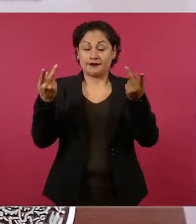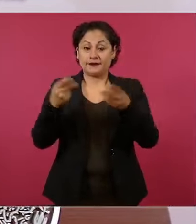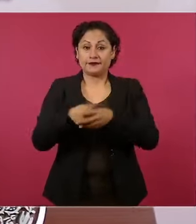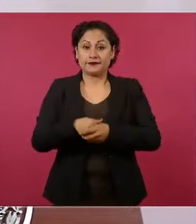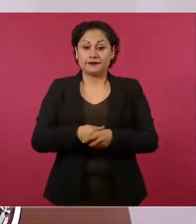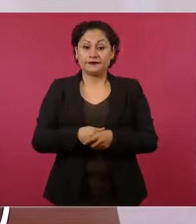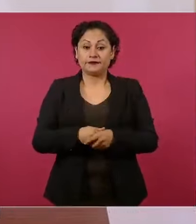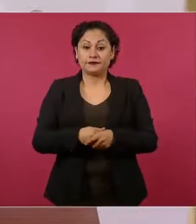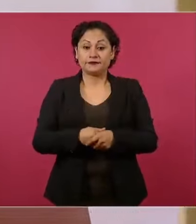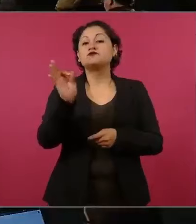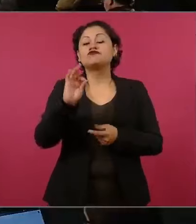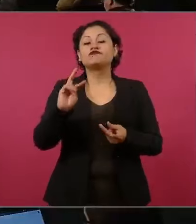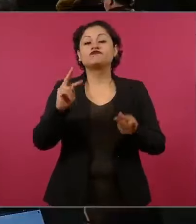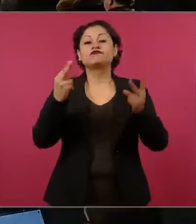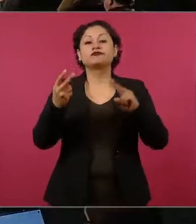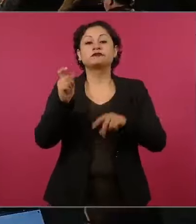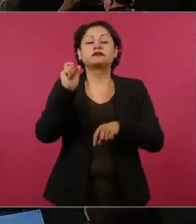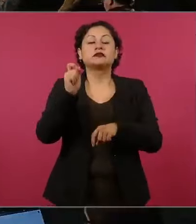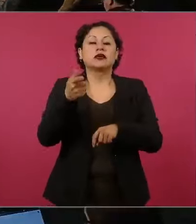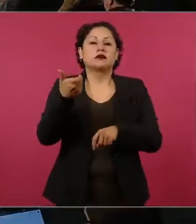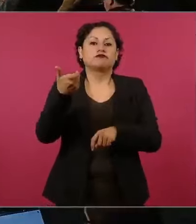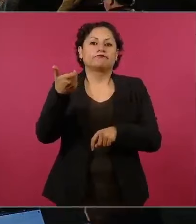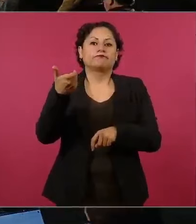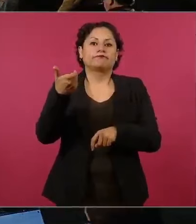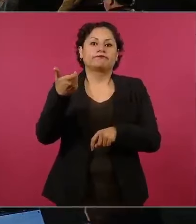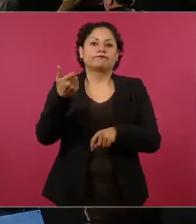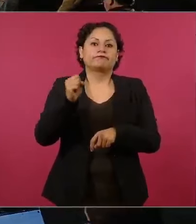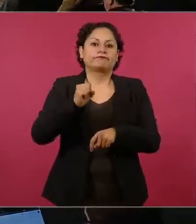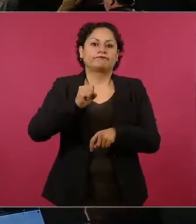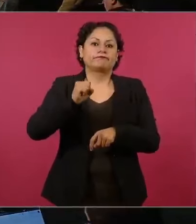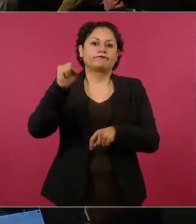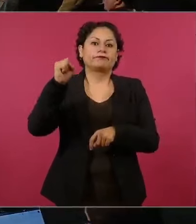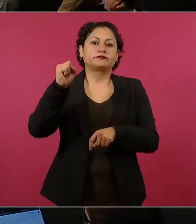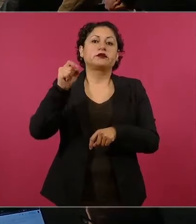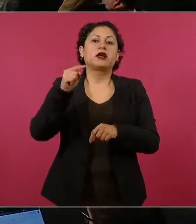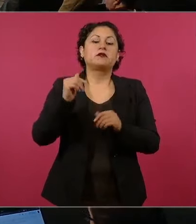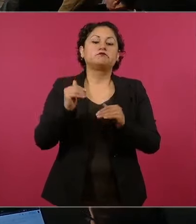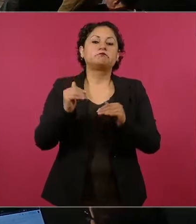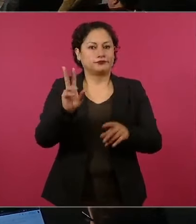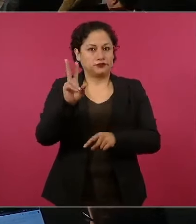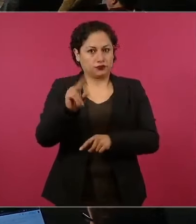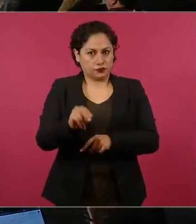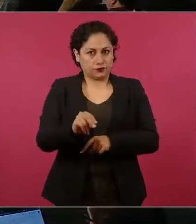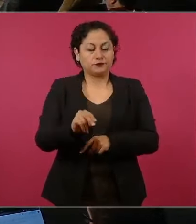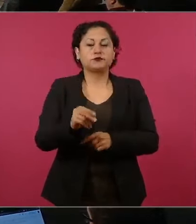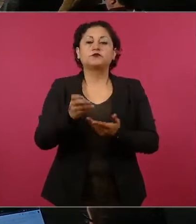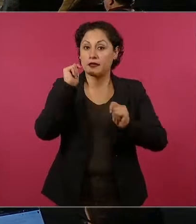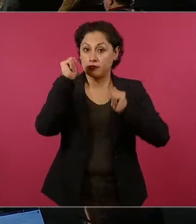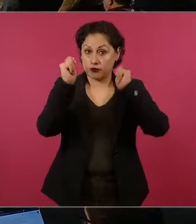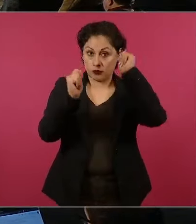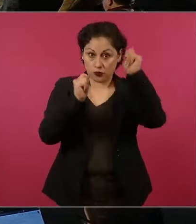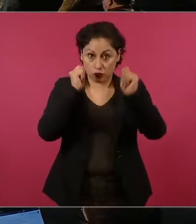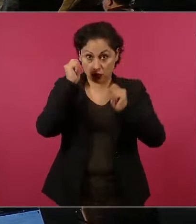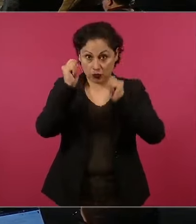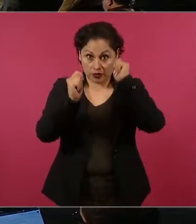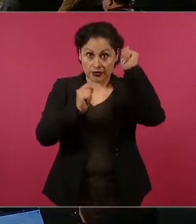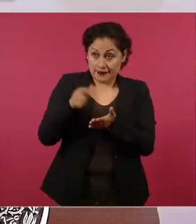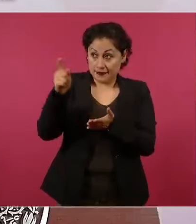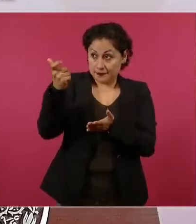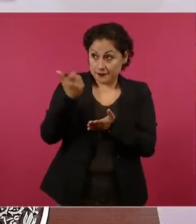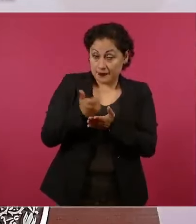no esté tan fuerte. Los que se dedican al turismo y que cobran en